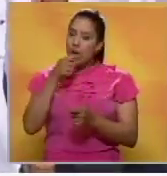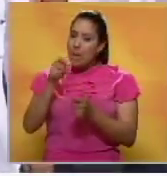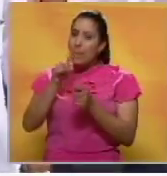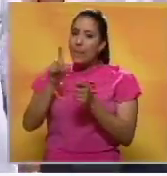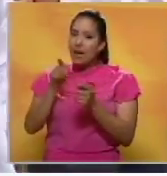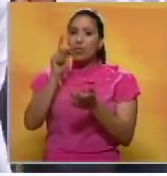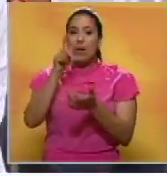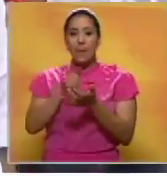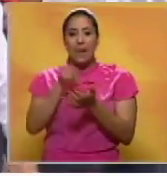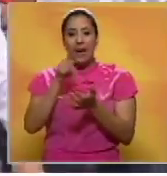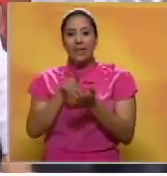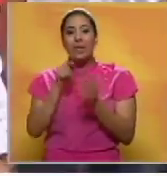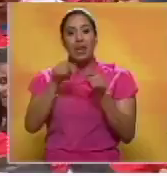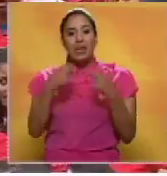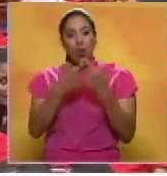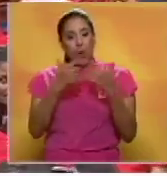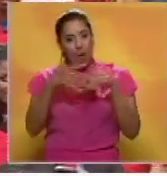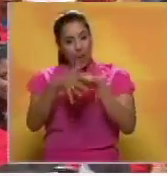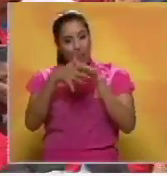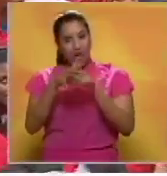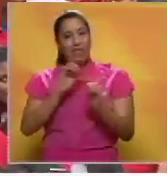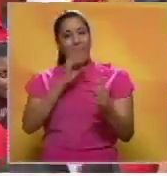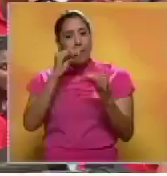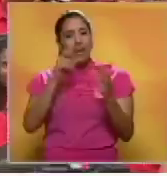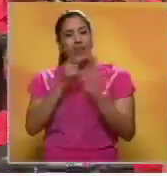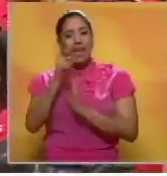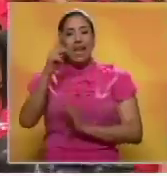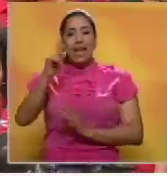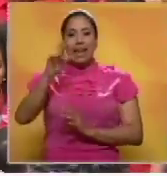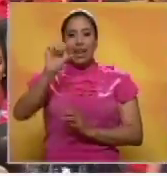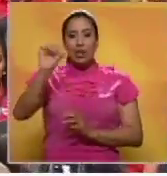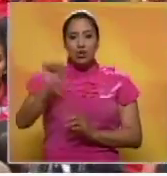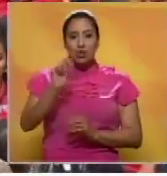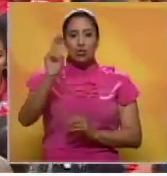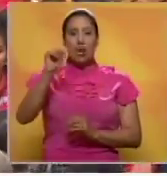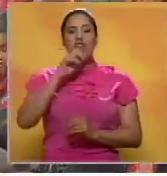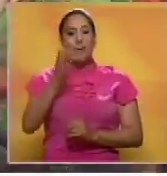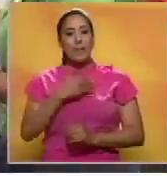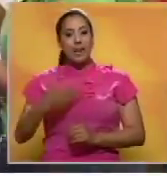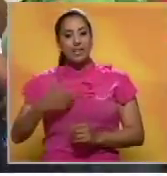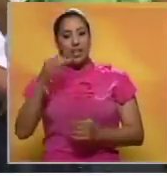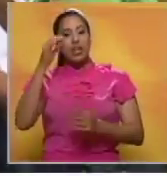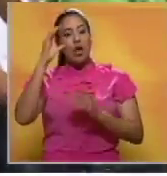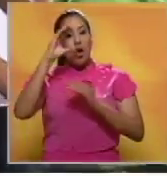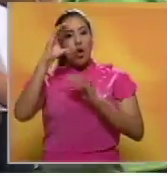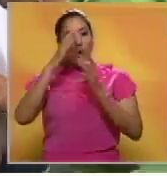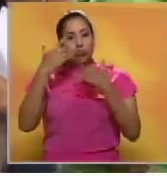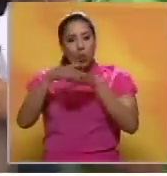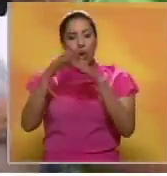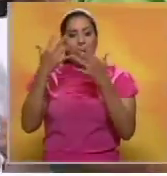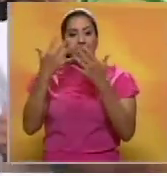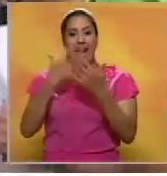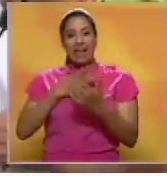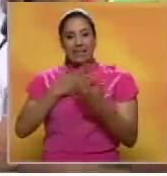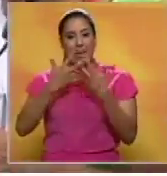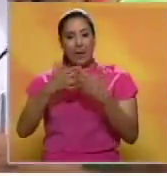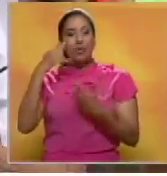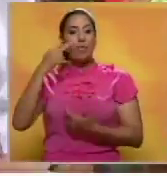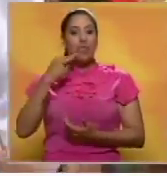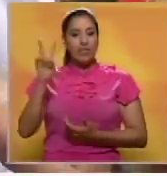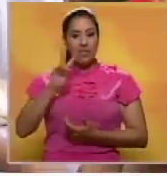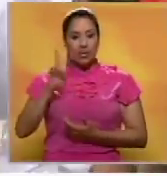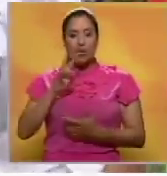que están participando en esta marcha. Conversamos con Gerson Hernández, el presidente del Consejo de Integración Empresarial